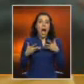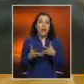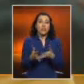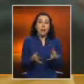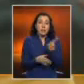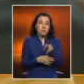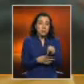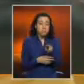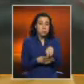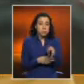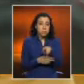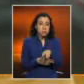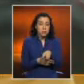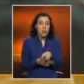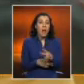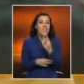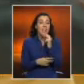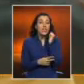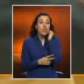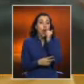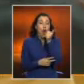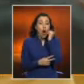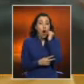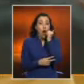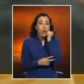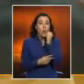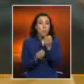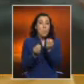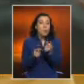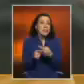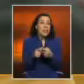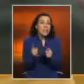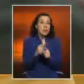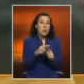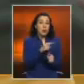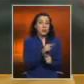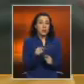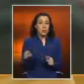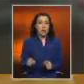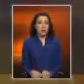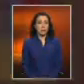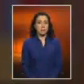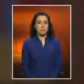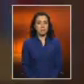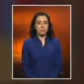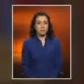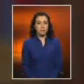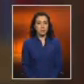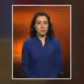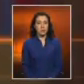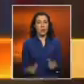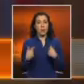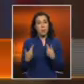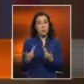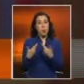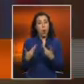más frecuentes. Las viven todos los días o varias veces a la semana. Bueno, me molestaban